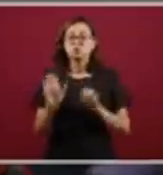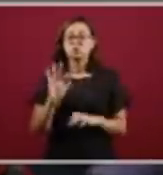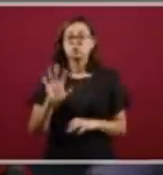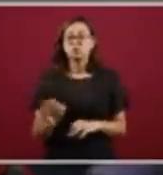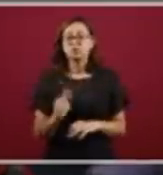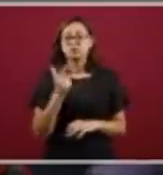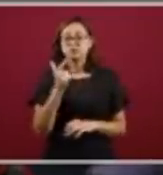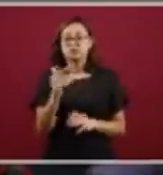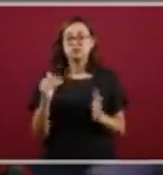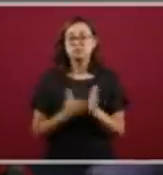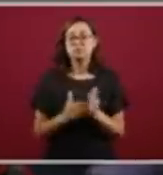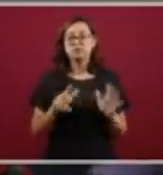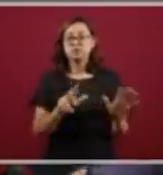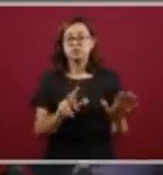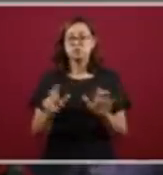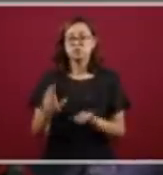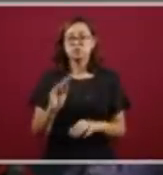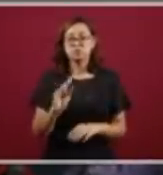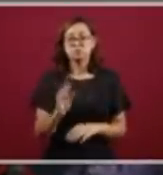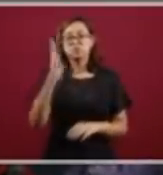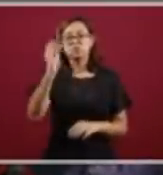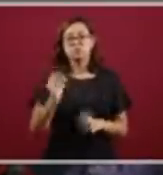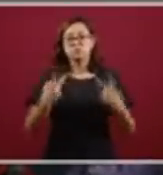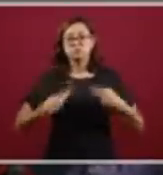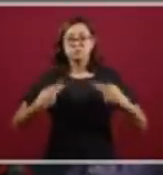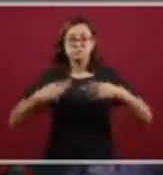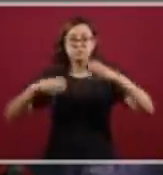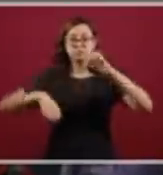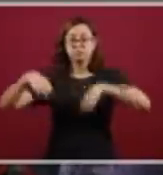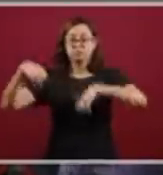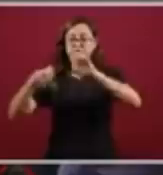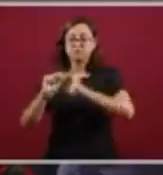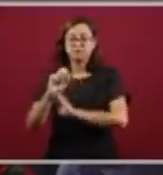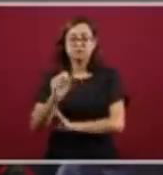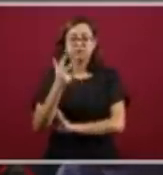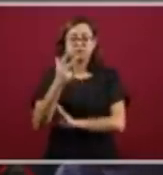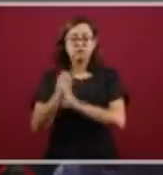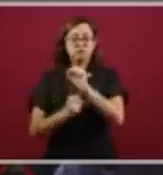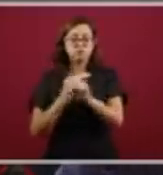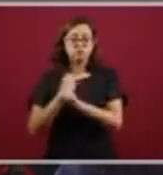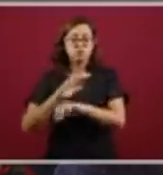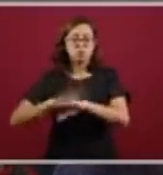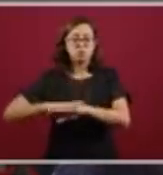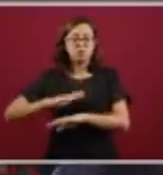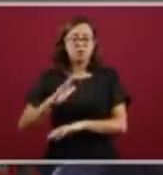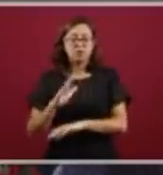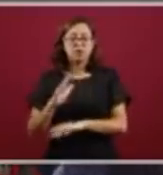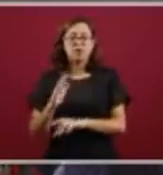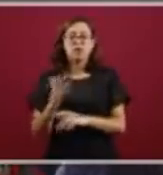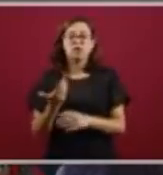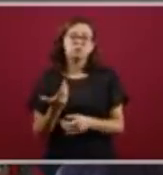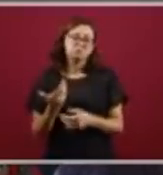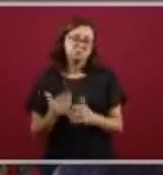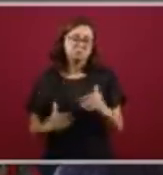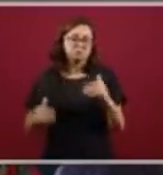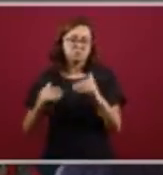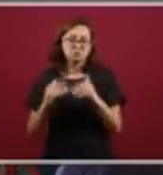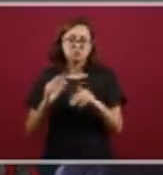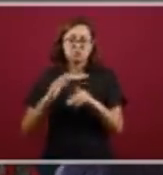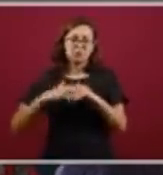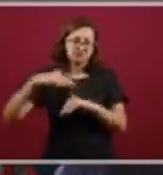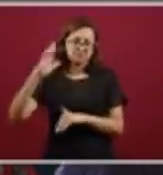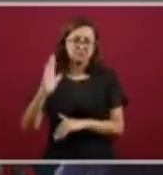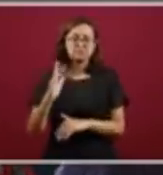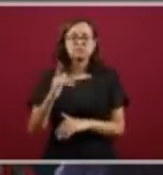847,898 adultos mayores de 68 años o mayor o igual a 68 años que están